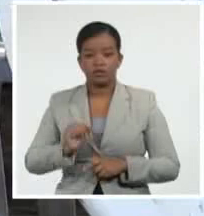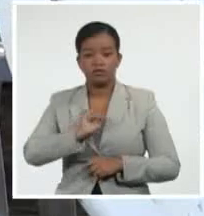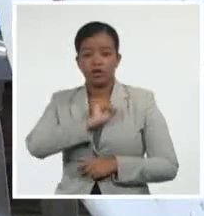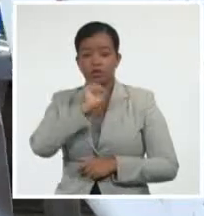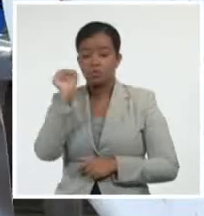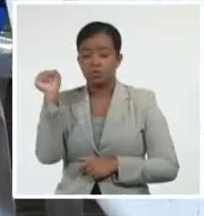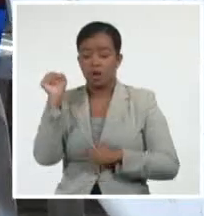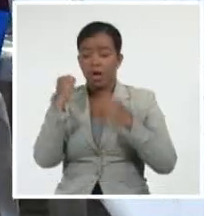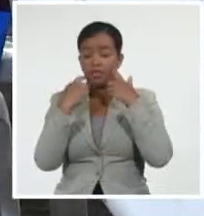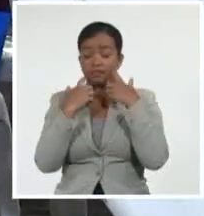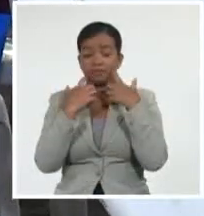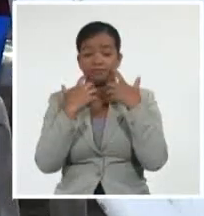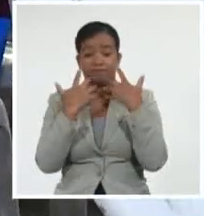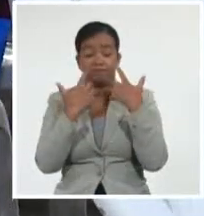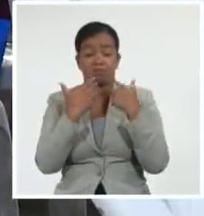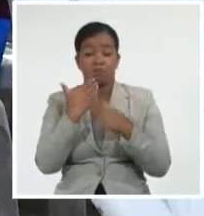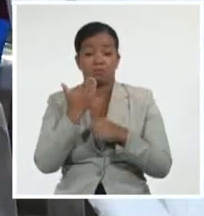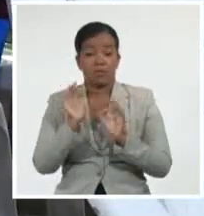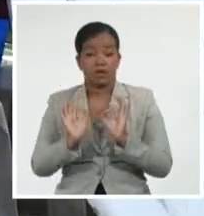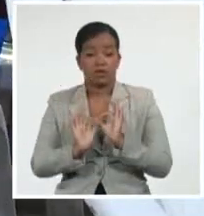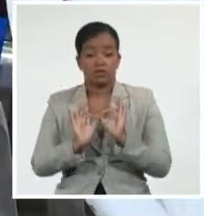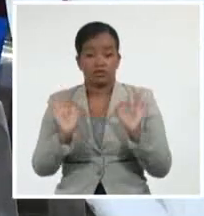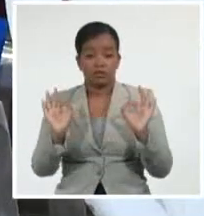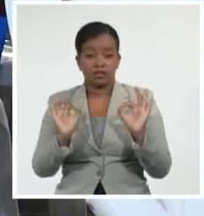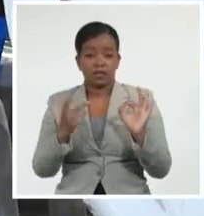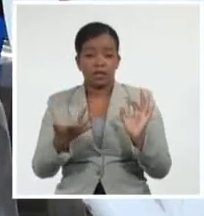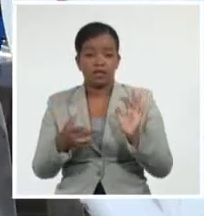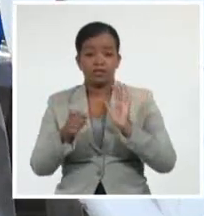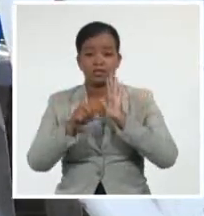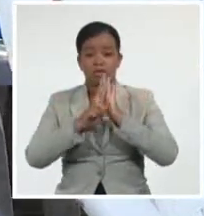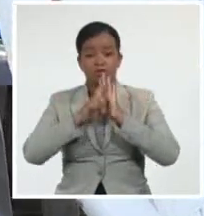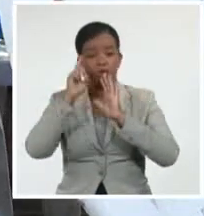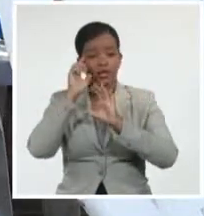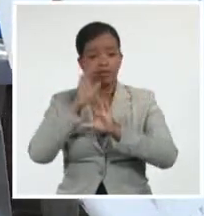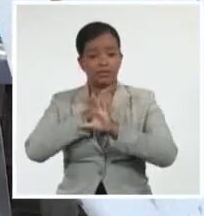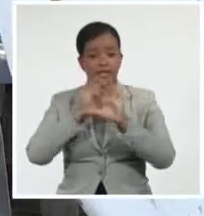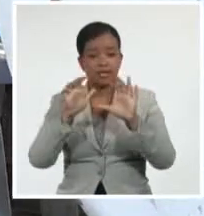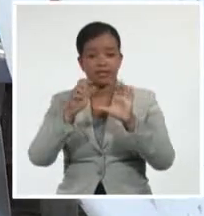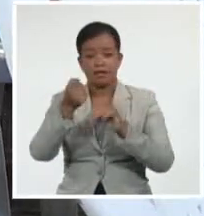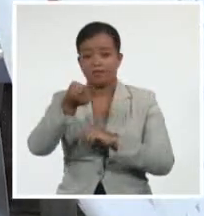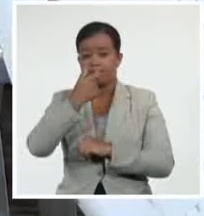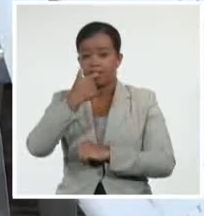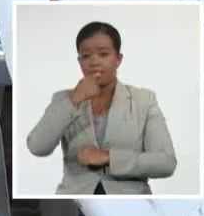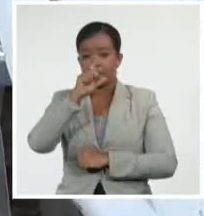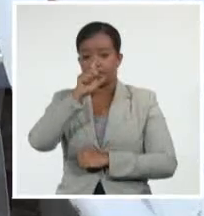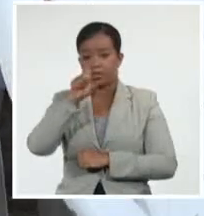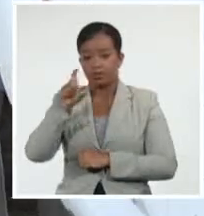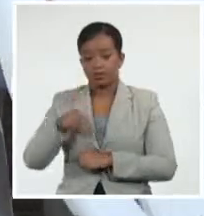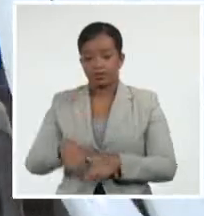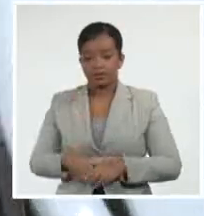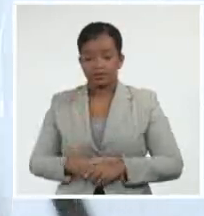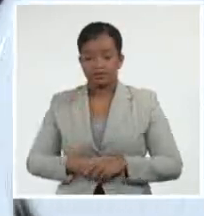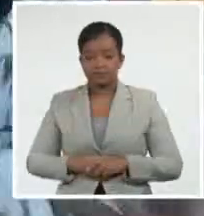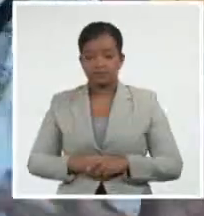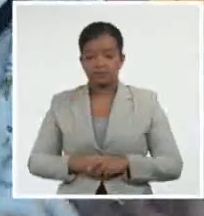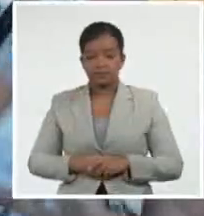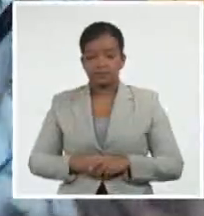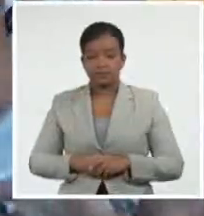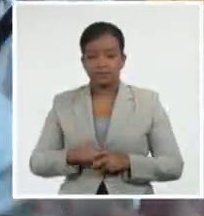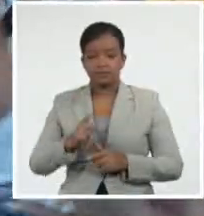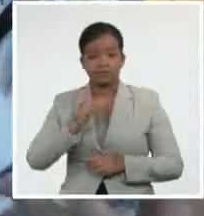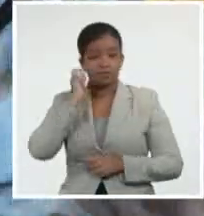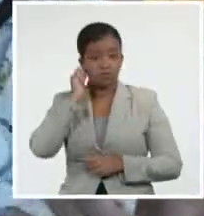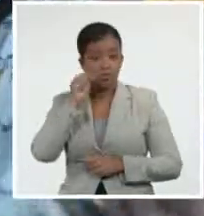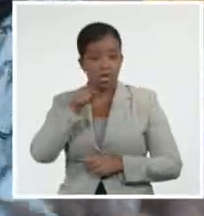esta graduación de la carrera Licenciatura en Ciencias Farmacéuticas, Ruth Yero Aver, egresada integral,